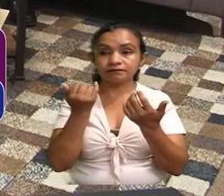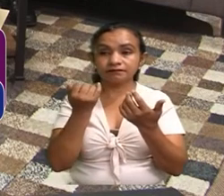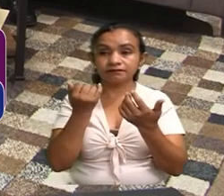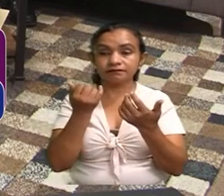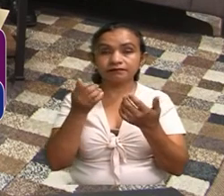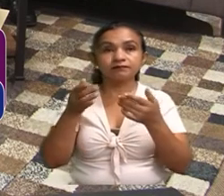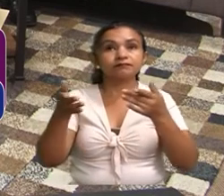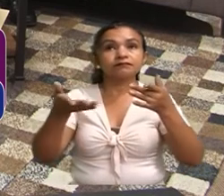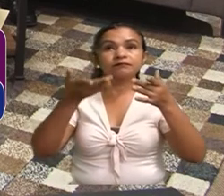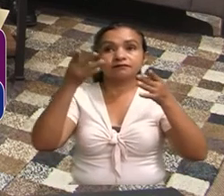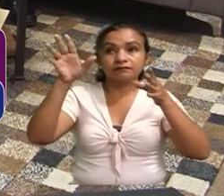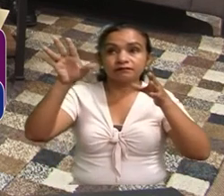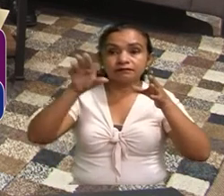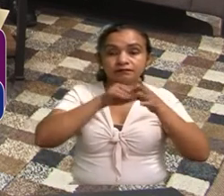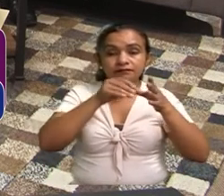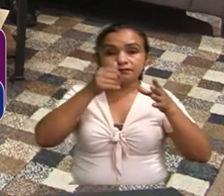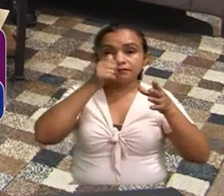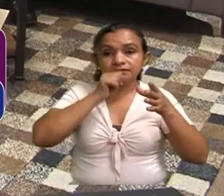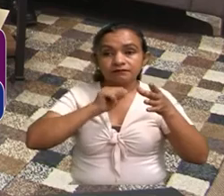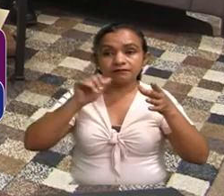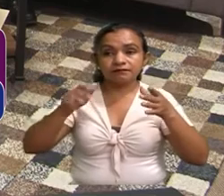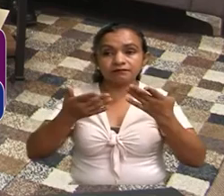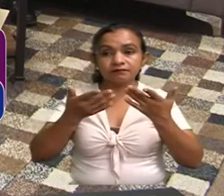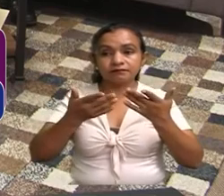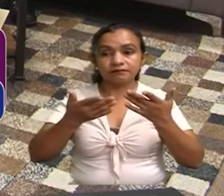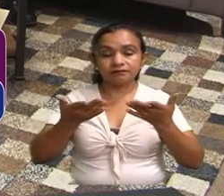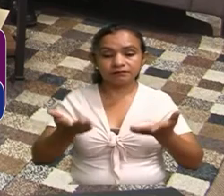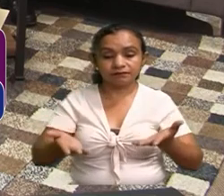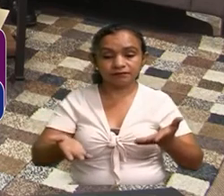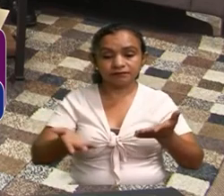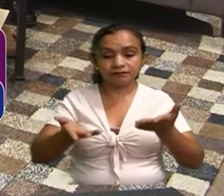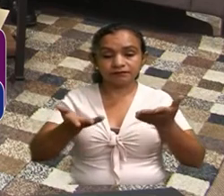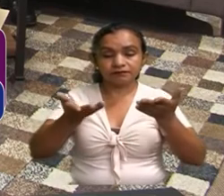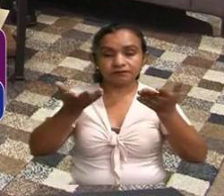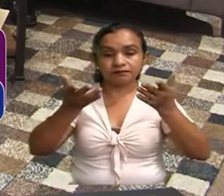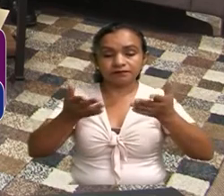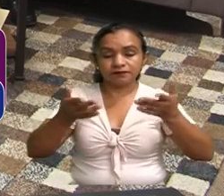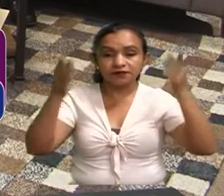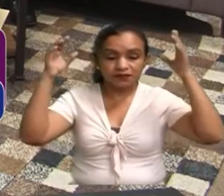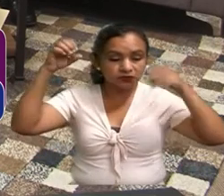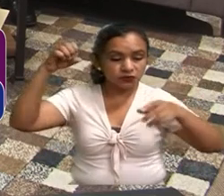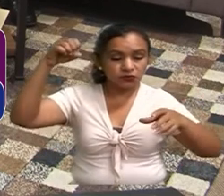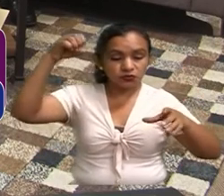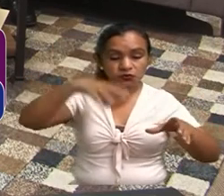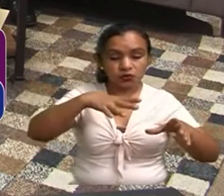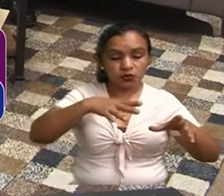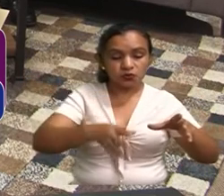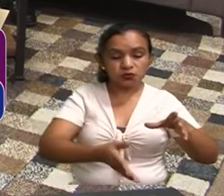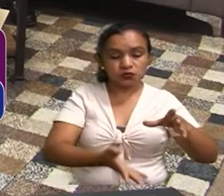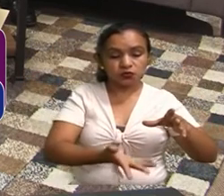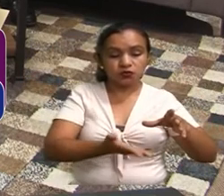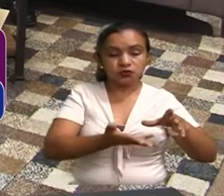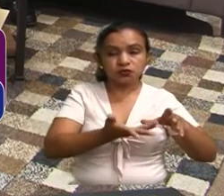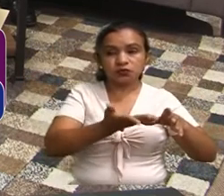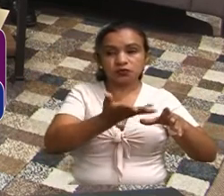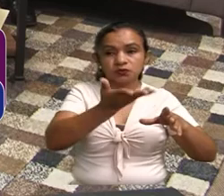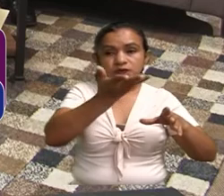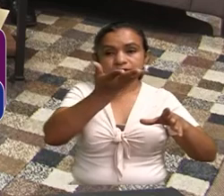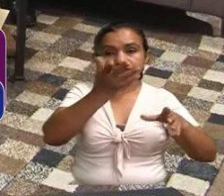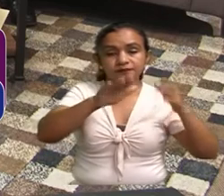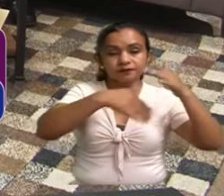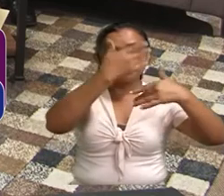la atmósfera. ¿Cómo es eso? Es decir, okay. En el proceso de evaporación sabemos de que se va para arriba, como decimos, y después